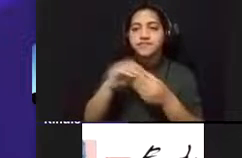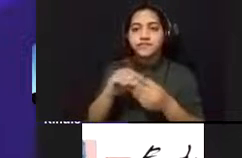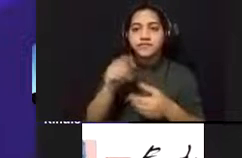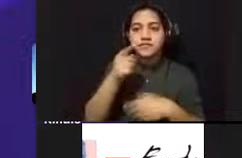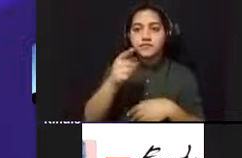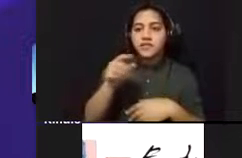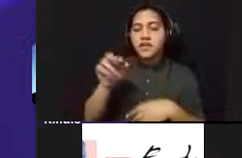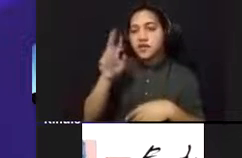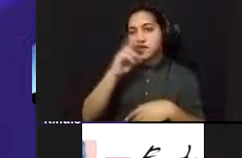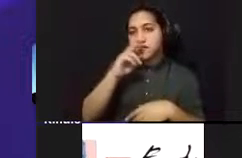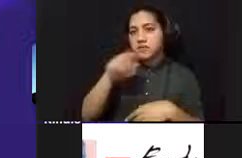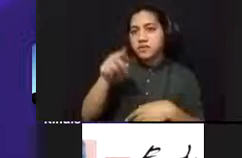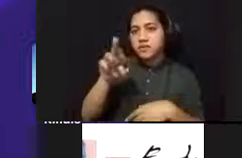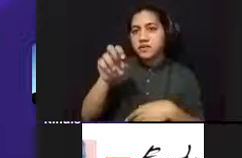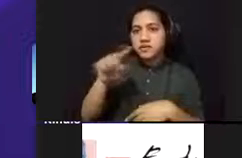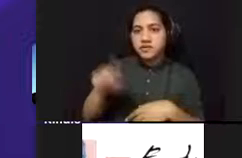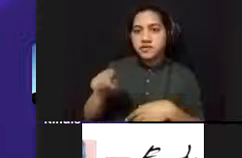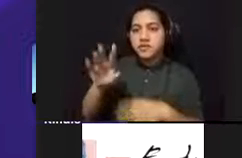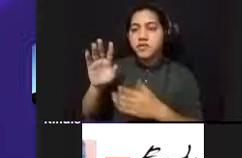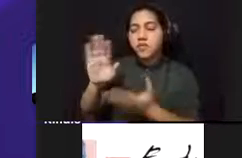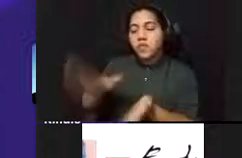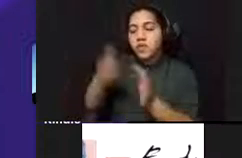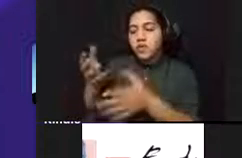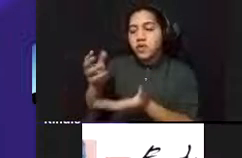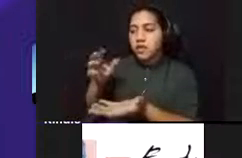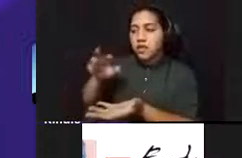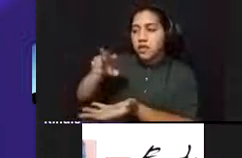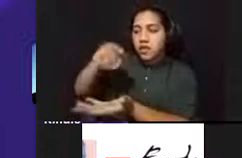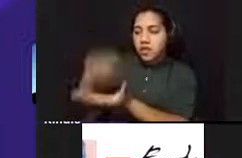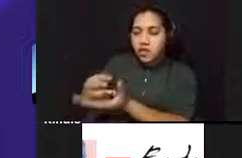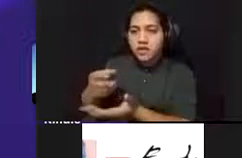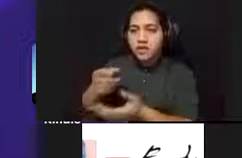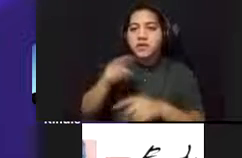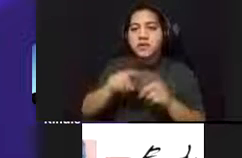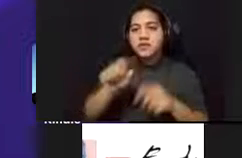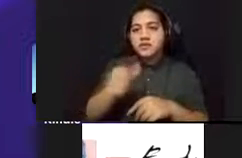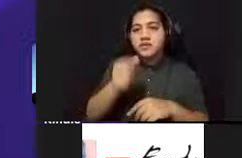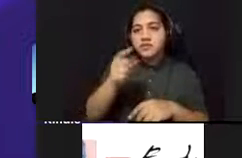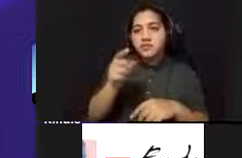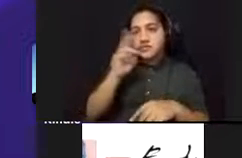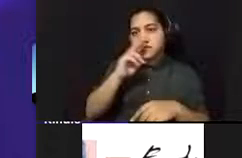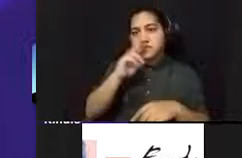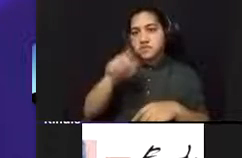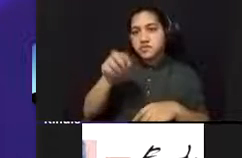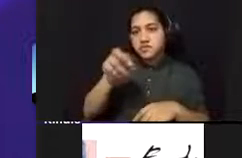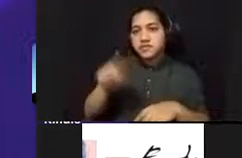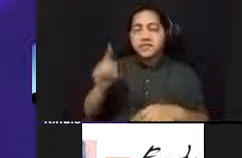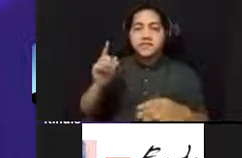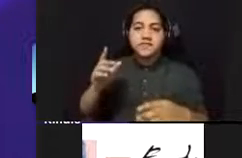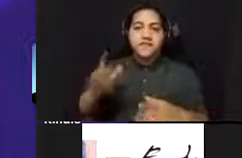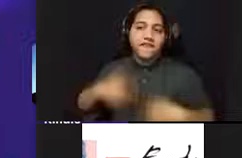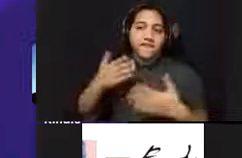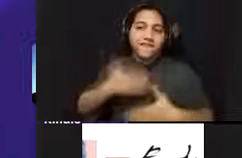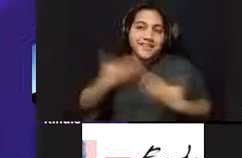ratoncito Pérez muere en la olla, pero en la otra, el ratoncito Pérez vive feliz y